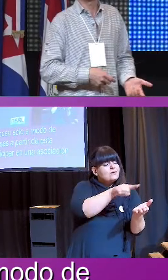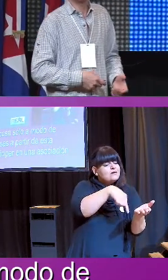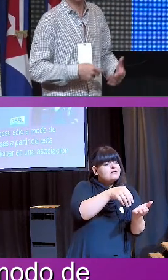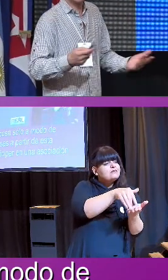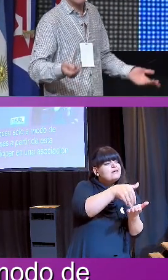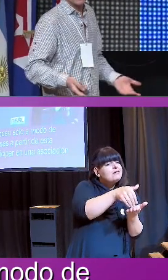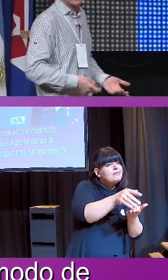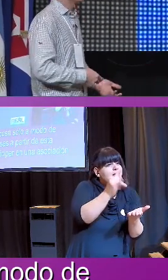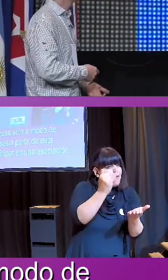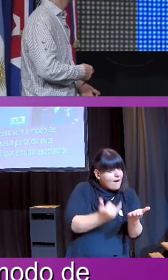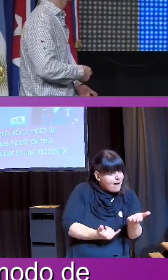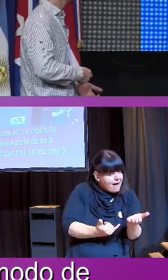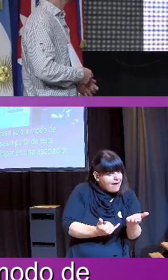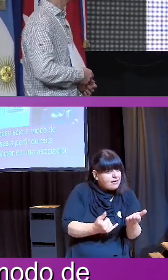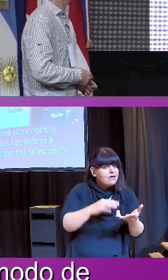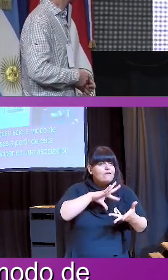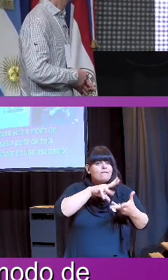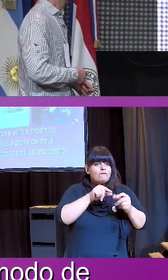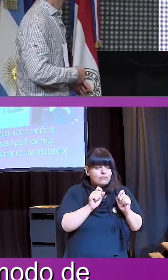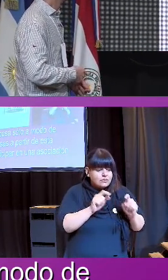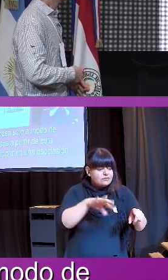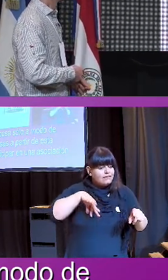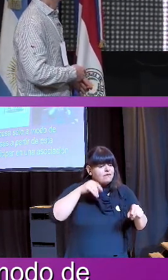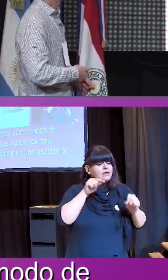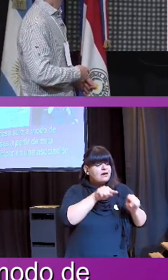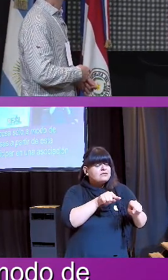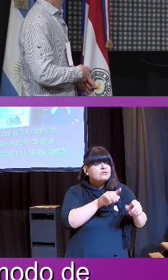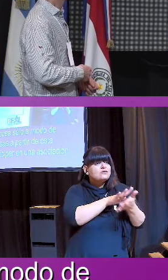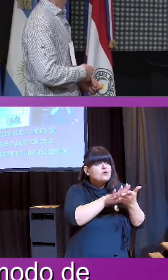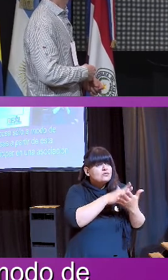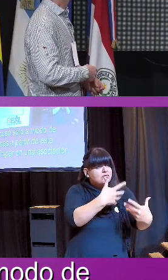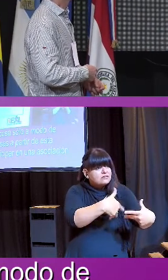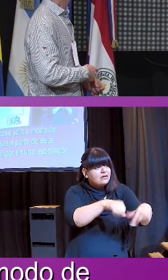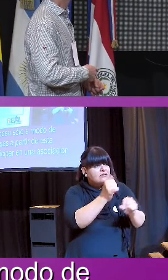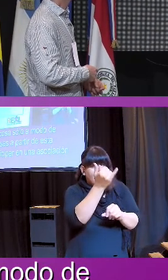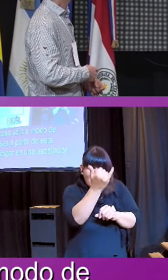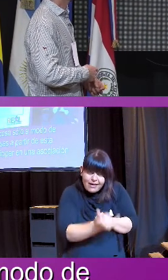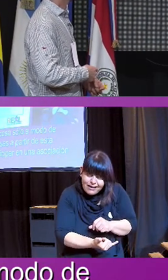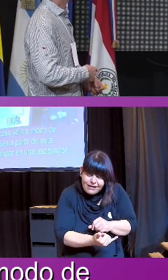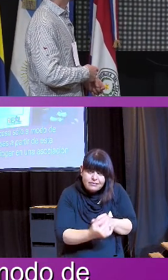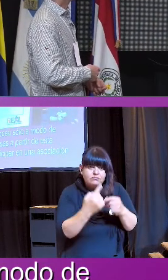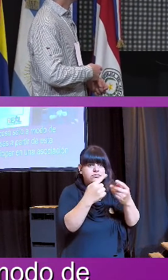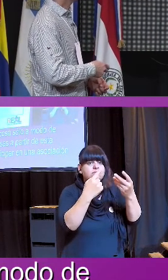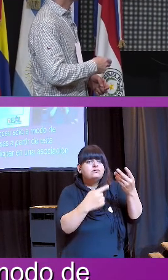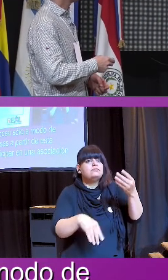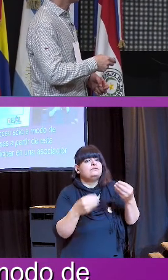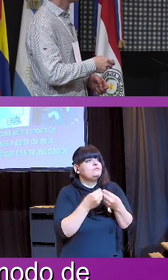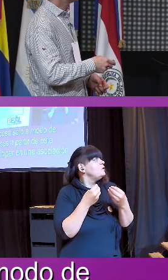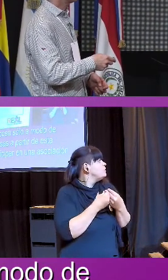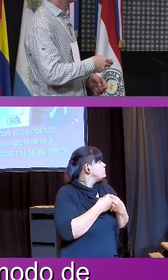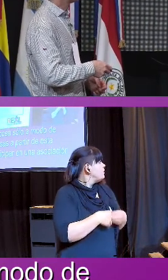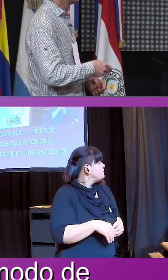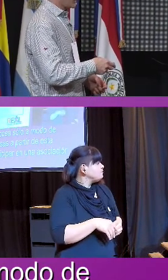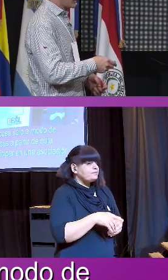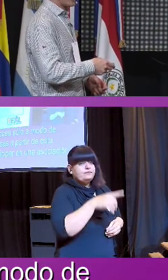está decir que, como diría el sentido común, lo presentamos hace un par de años, esta es la cantidad de gente